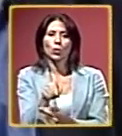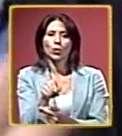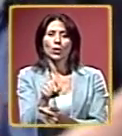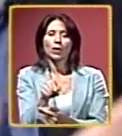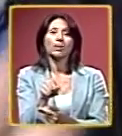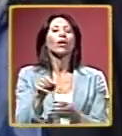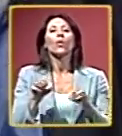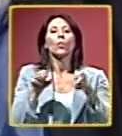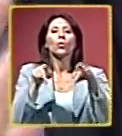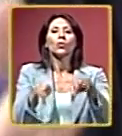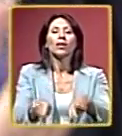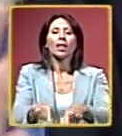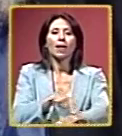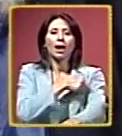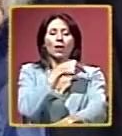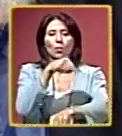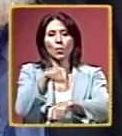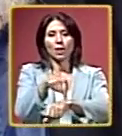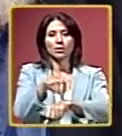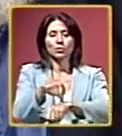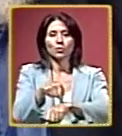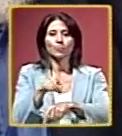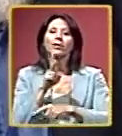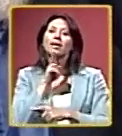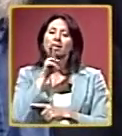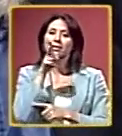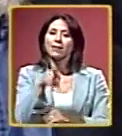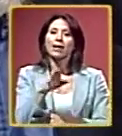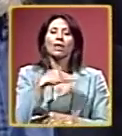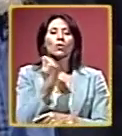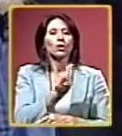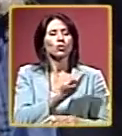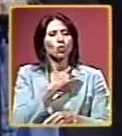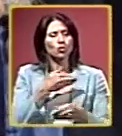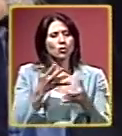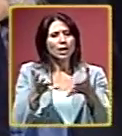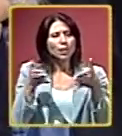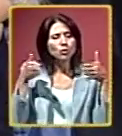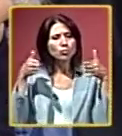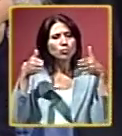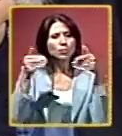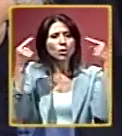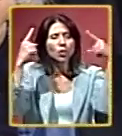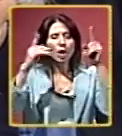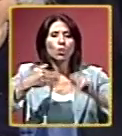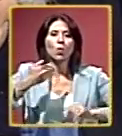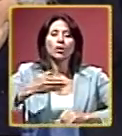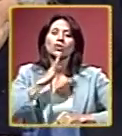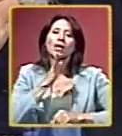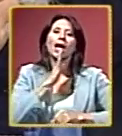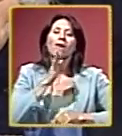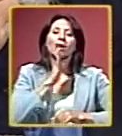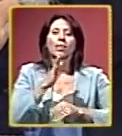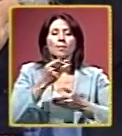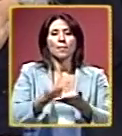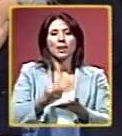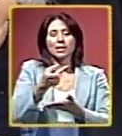de oportunidad de largo plazo, que es en realidad lo que estamos apuntando cuando se habla de precios competitivos,